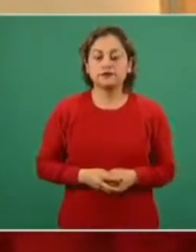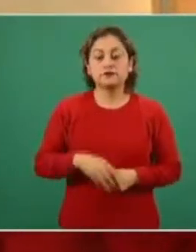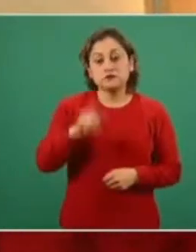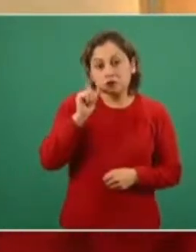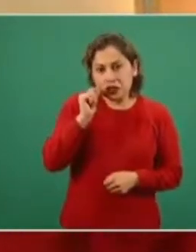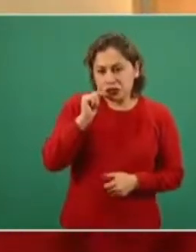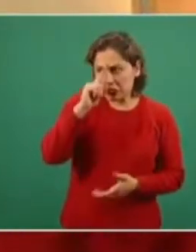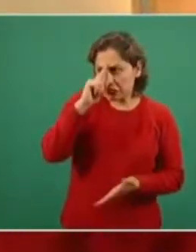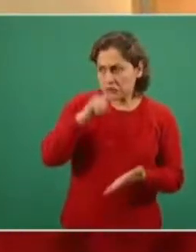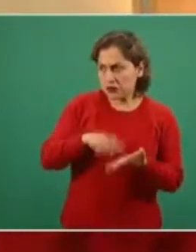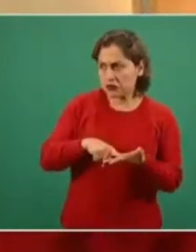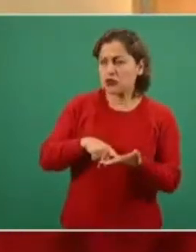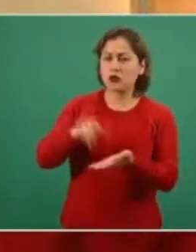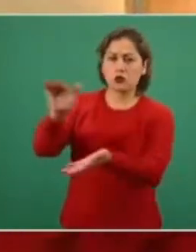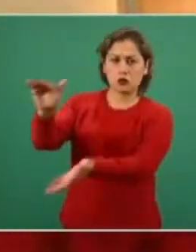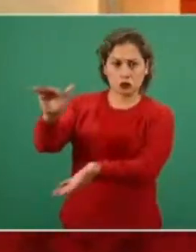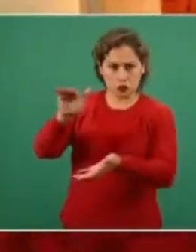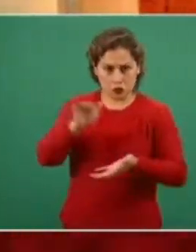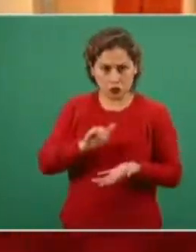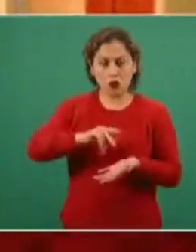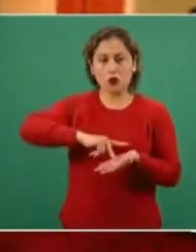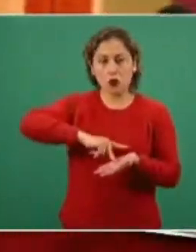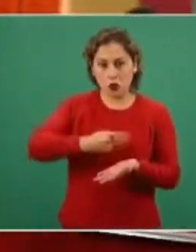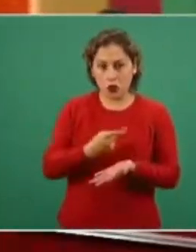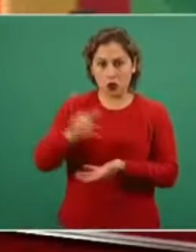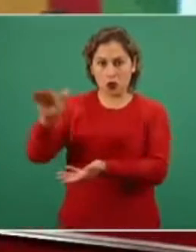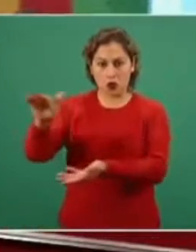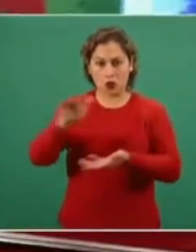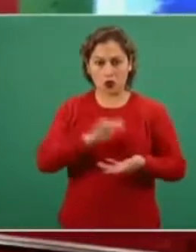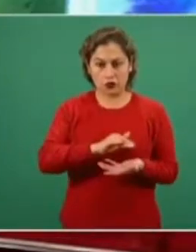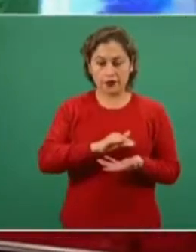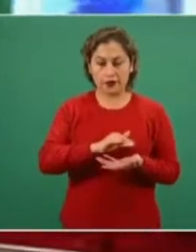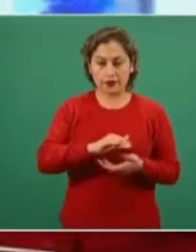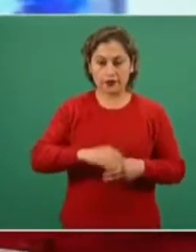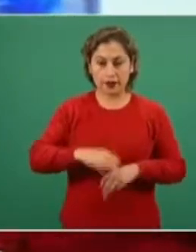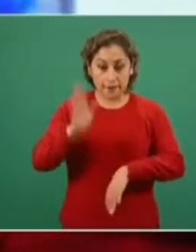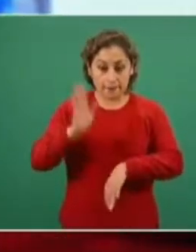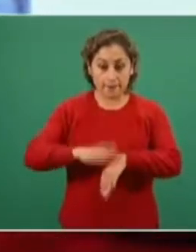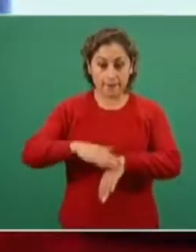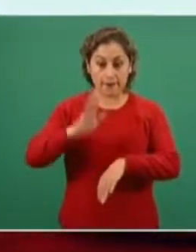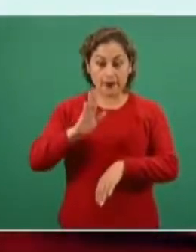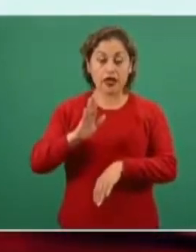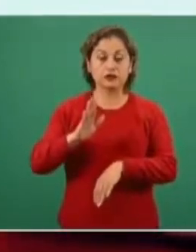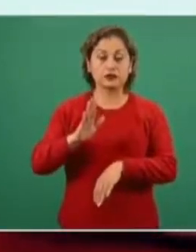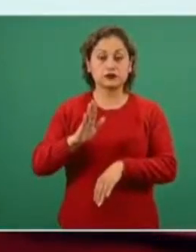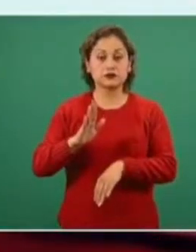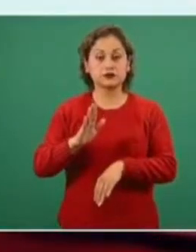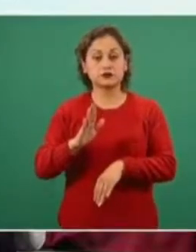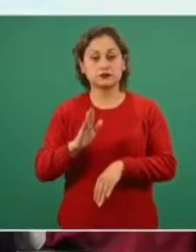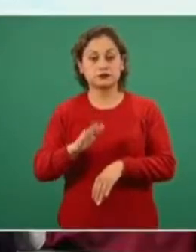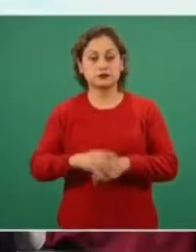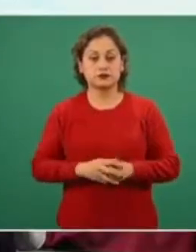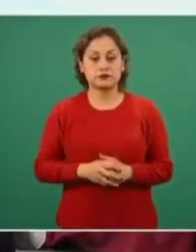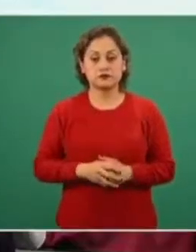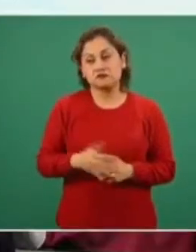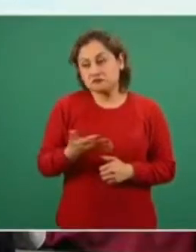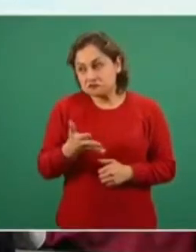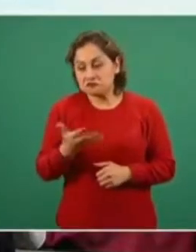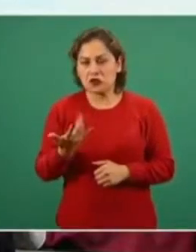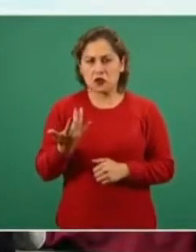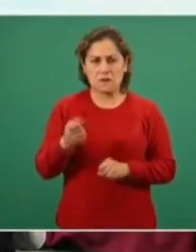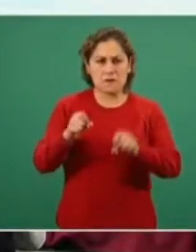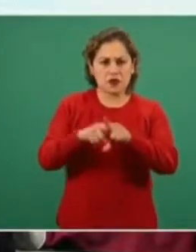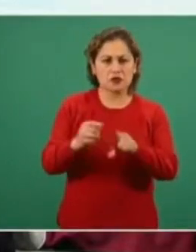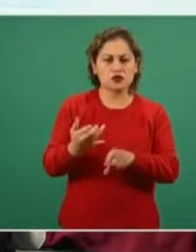recibe una nueva proveeduría, cerca de 53.000 dosis, para seguir con el ritmo